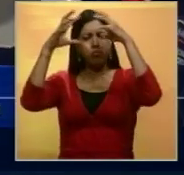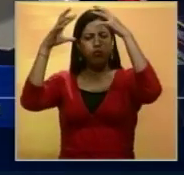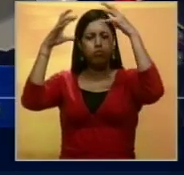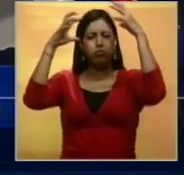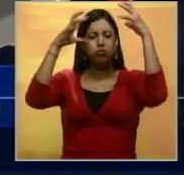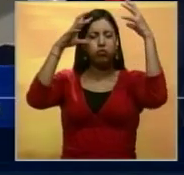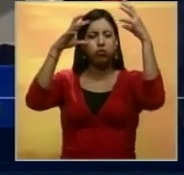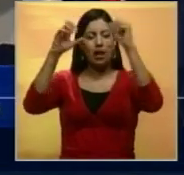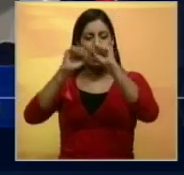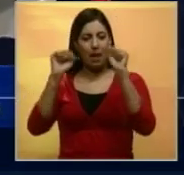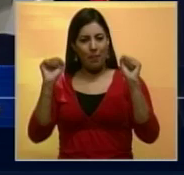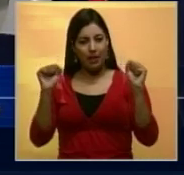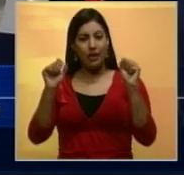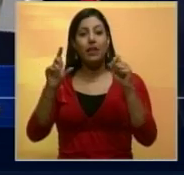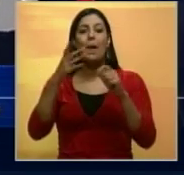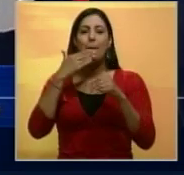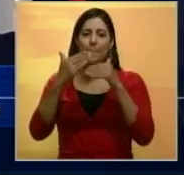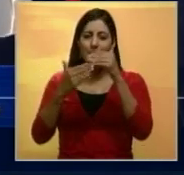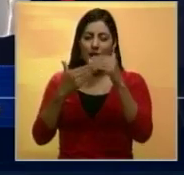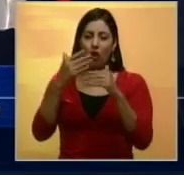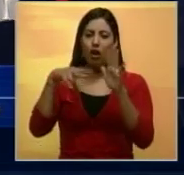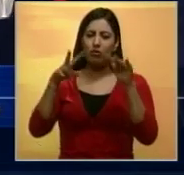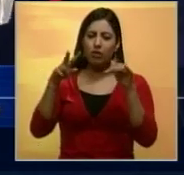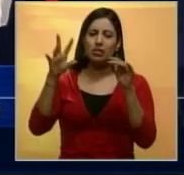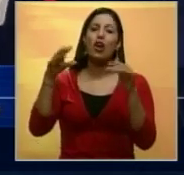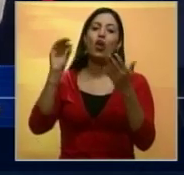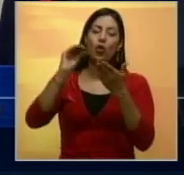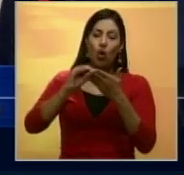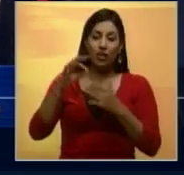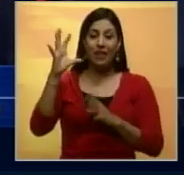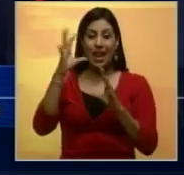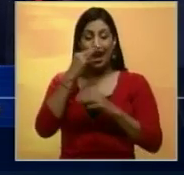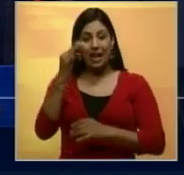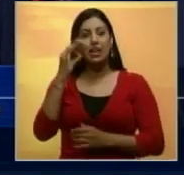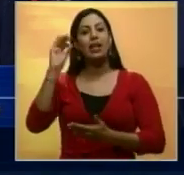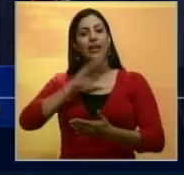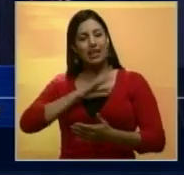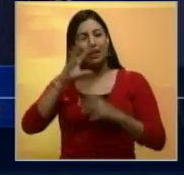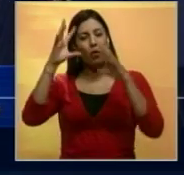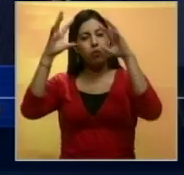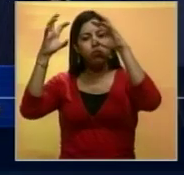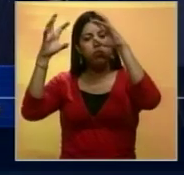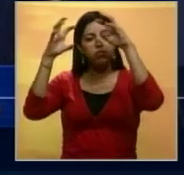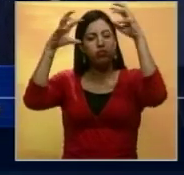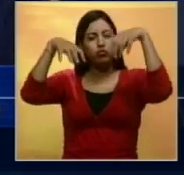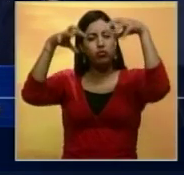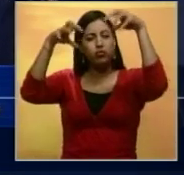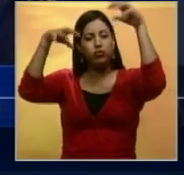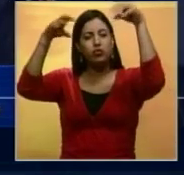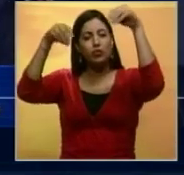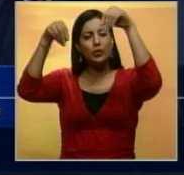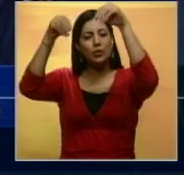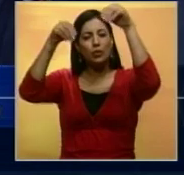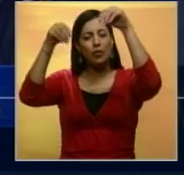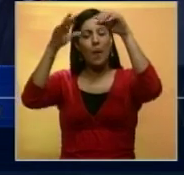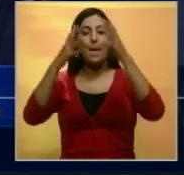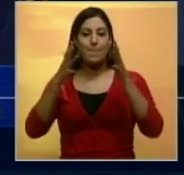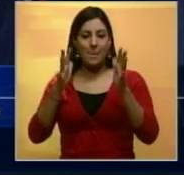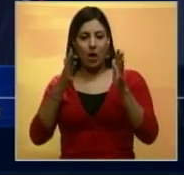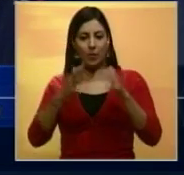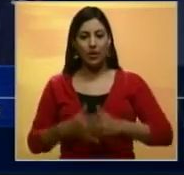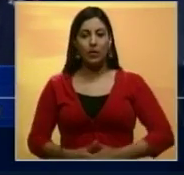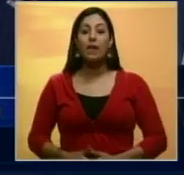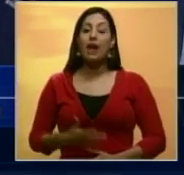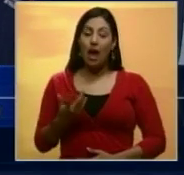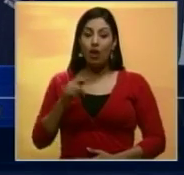las primeras horas de la mañana, mejorando hacia el mediodía y nuevamente en horas de la tarde vamos a tener algunas precipitaciones de intensidad variable.